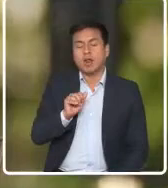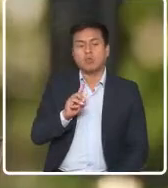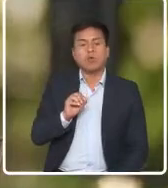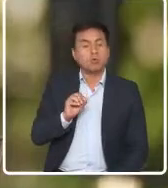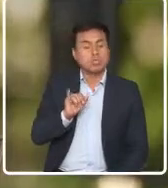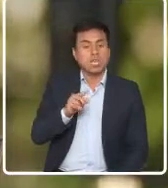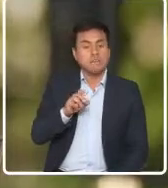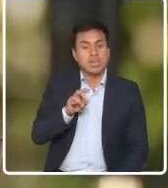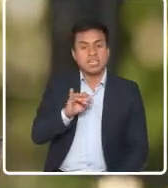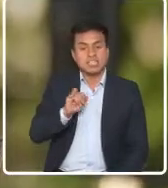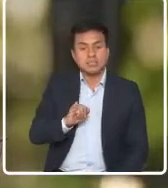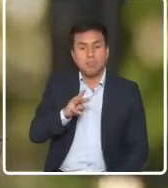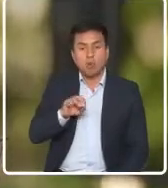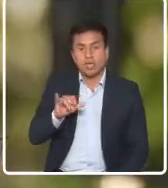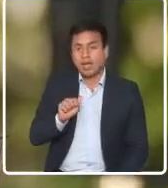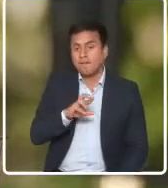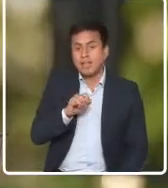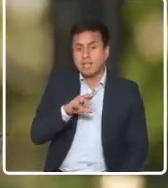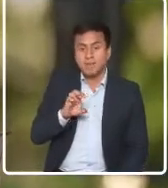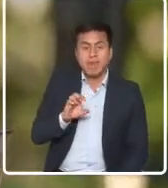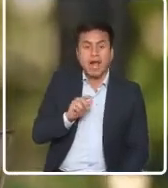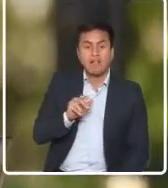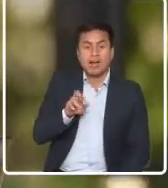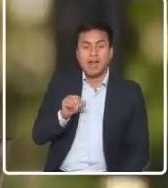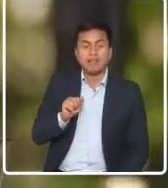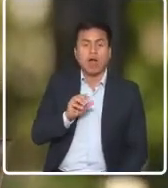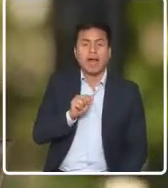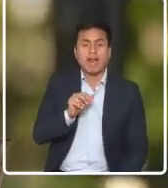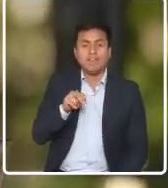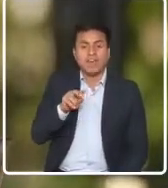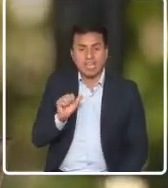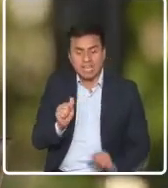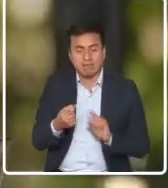Moya, Felipe Alvarado Aravena,